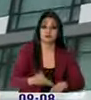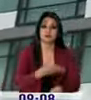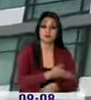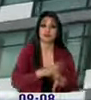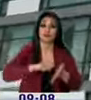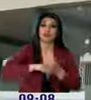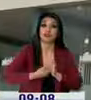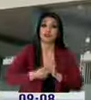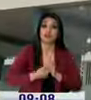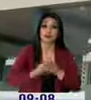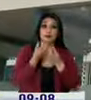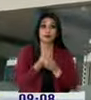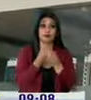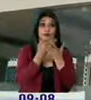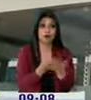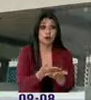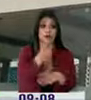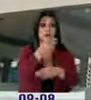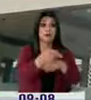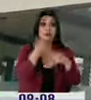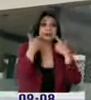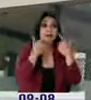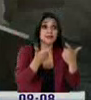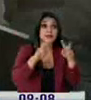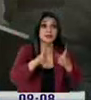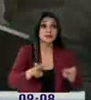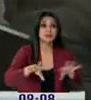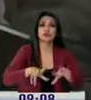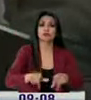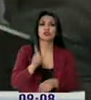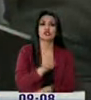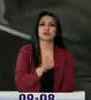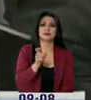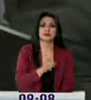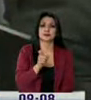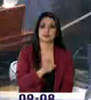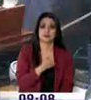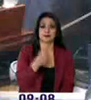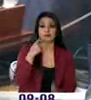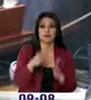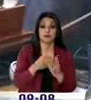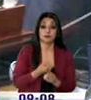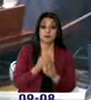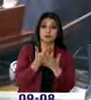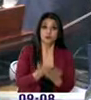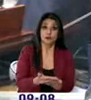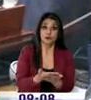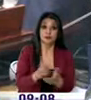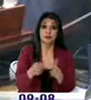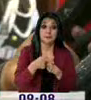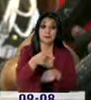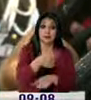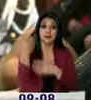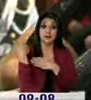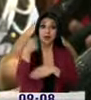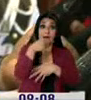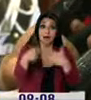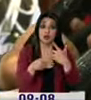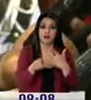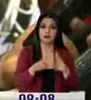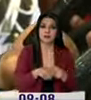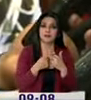previo de Contraloría para que la Fiscalía investigue los casos de corrupción. El informe solo será necesario a partir de la formulación de cargos.